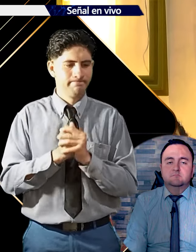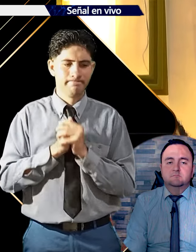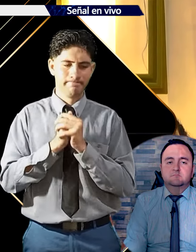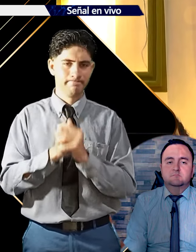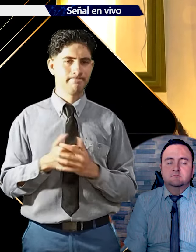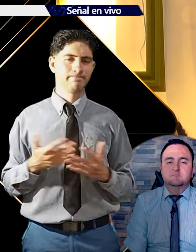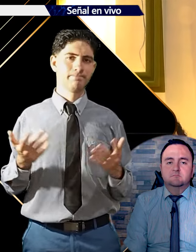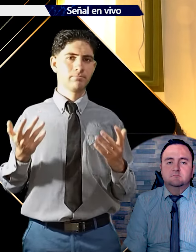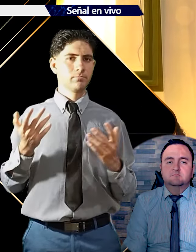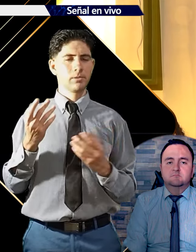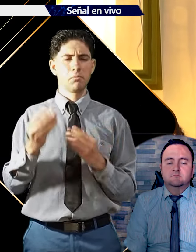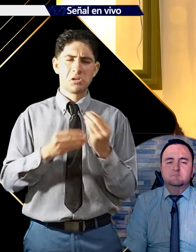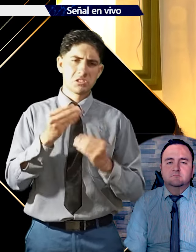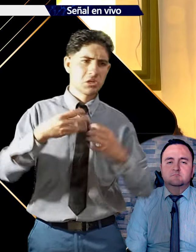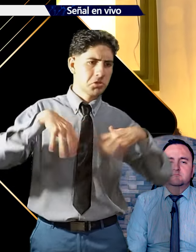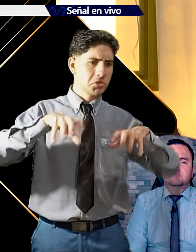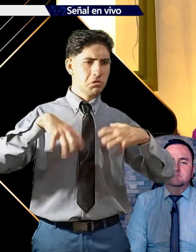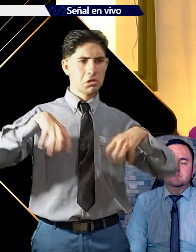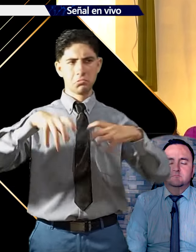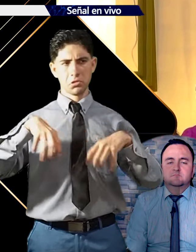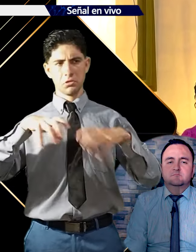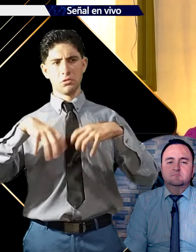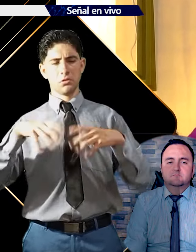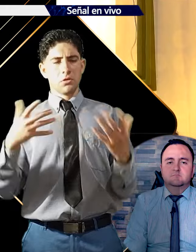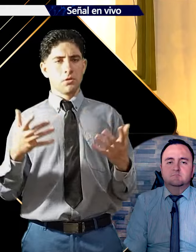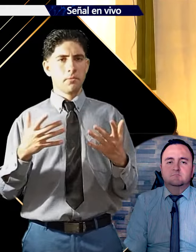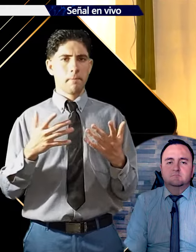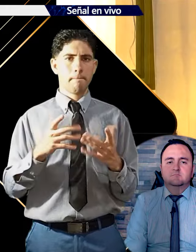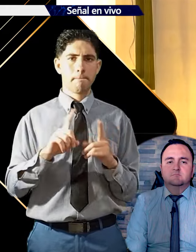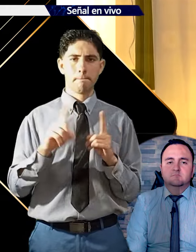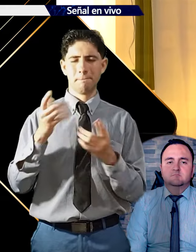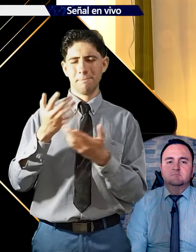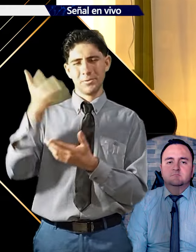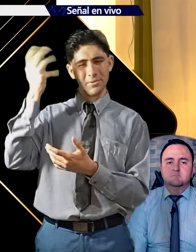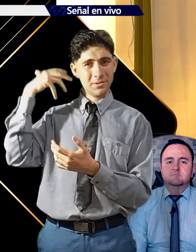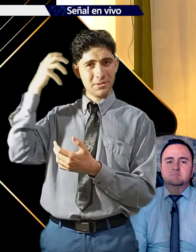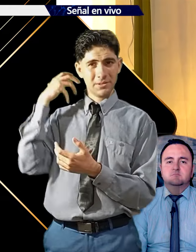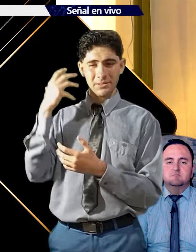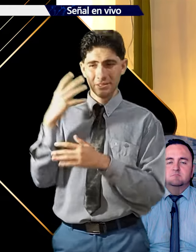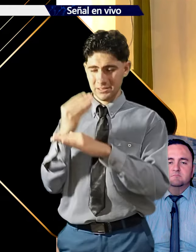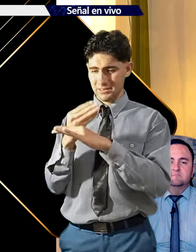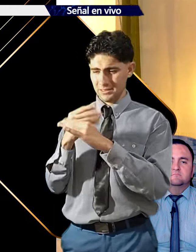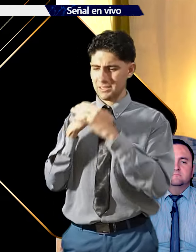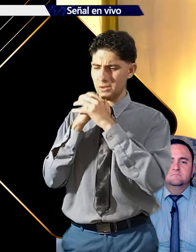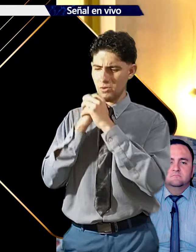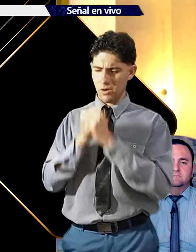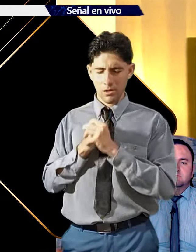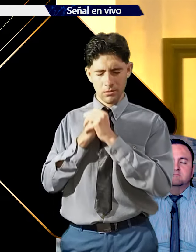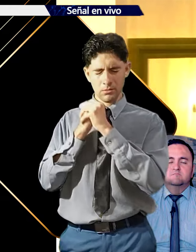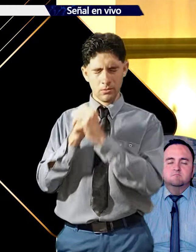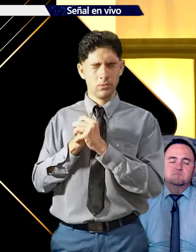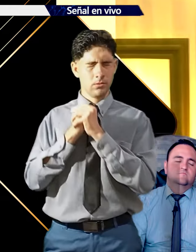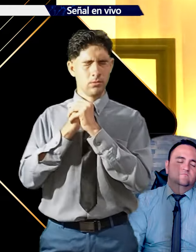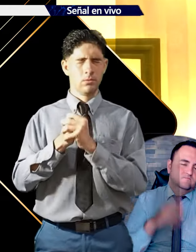en la iglesia. A veces nos estamos saturando de actividades, de programas, pero al principio la iglesia se